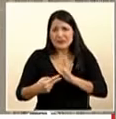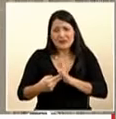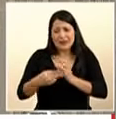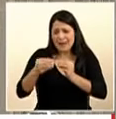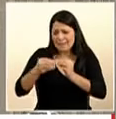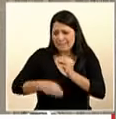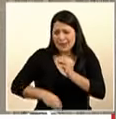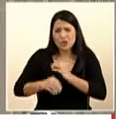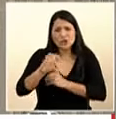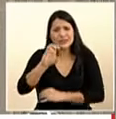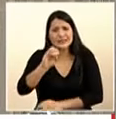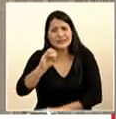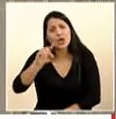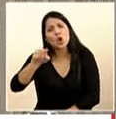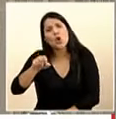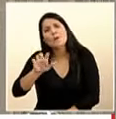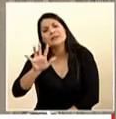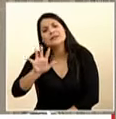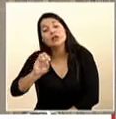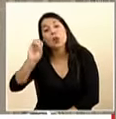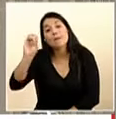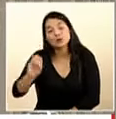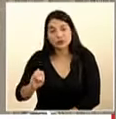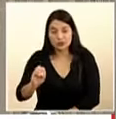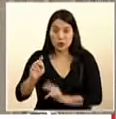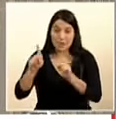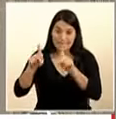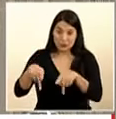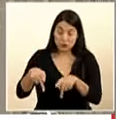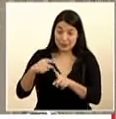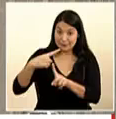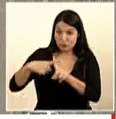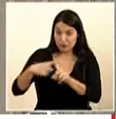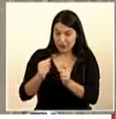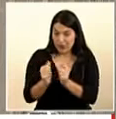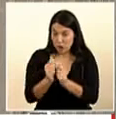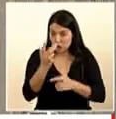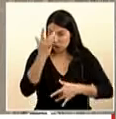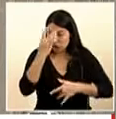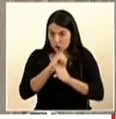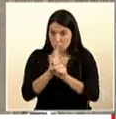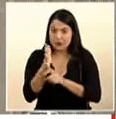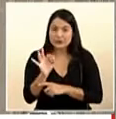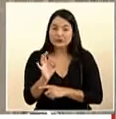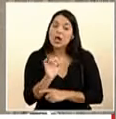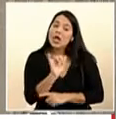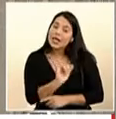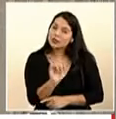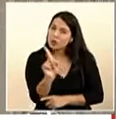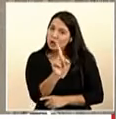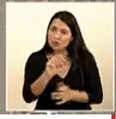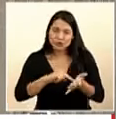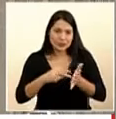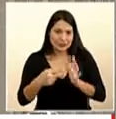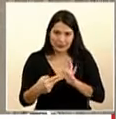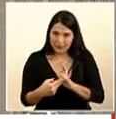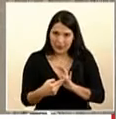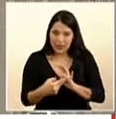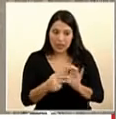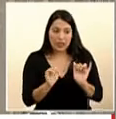punto cinco por ciento de los casos identificados eso no quiere decir que ese número y ese porcentaje no vaya a subir